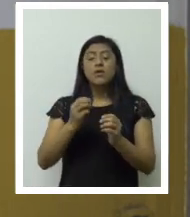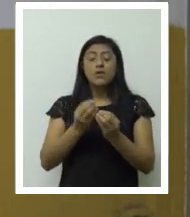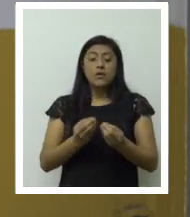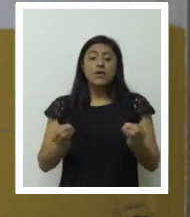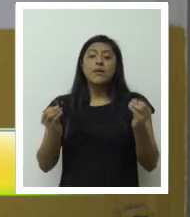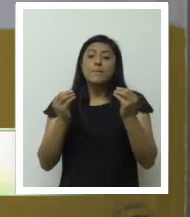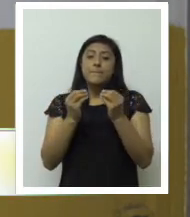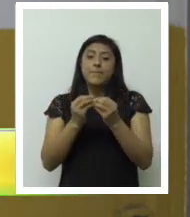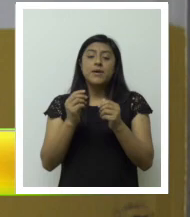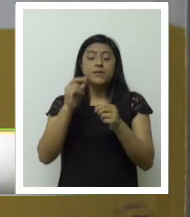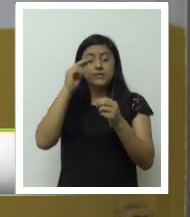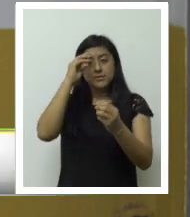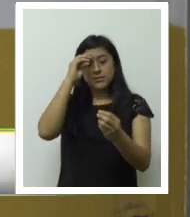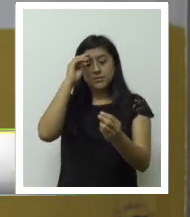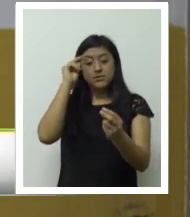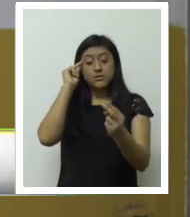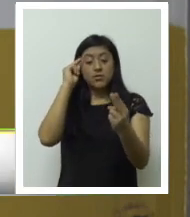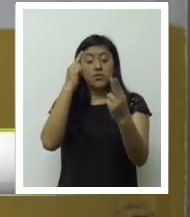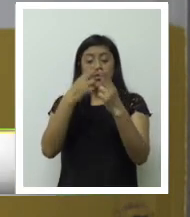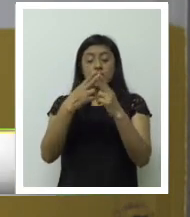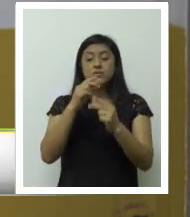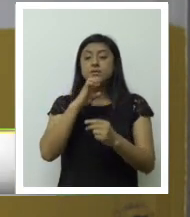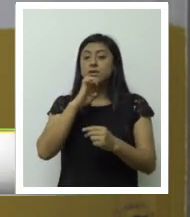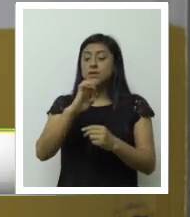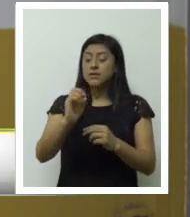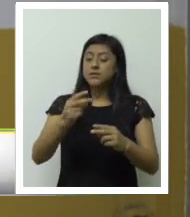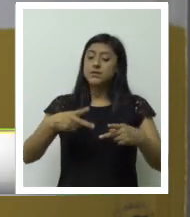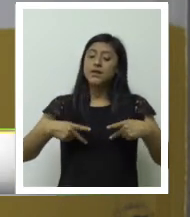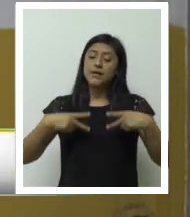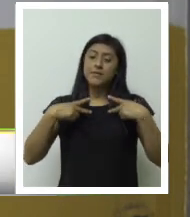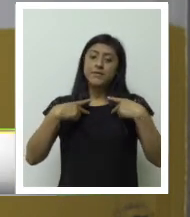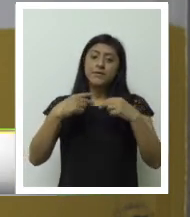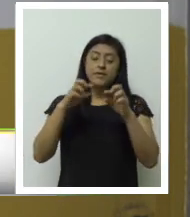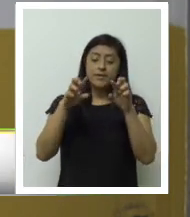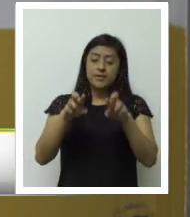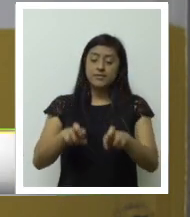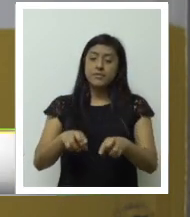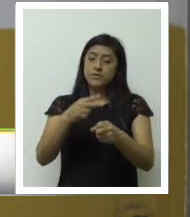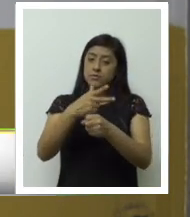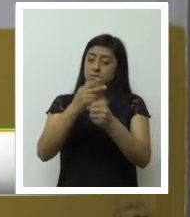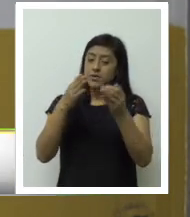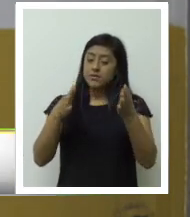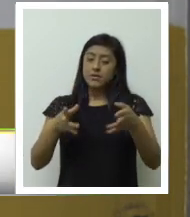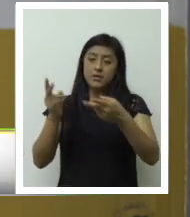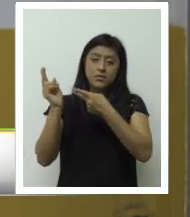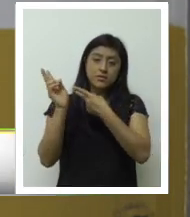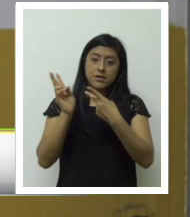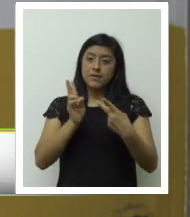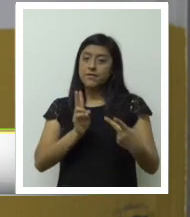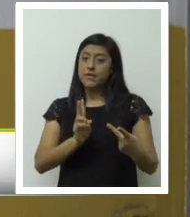esta institución lo que más uno conoce es la vida de las personas, porque a veces